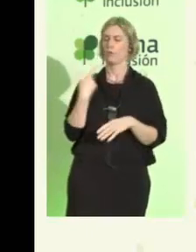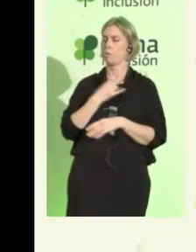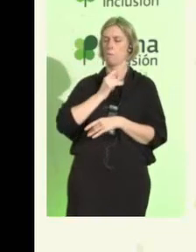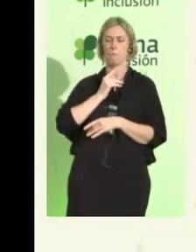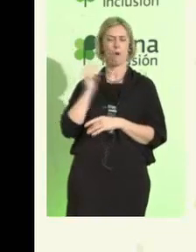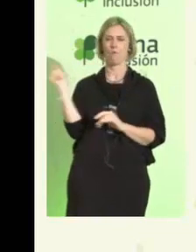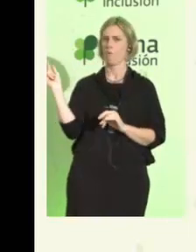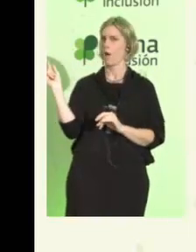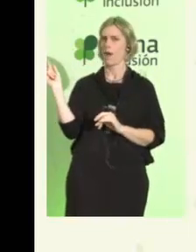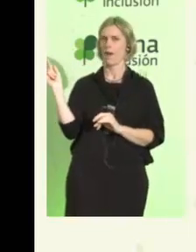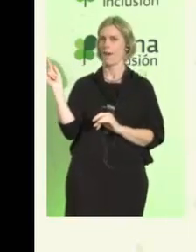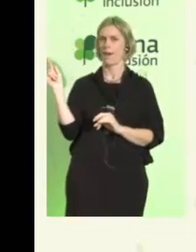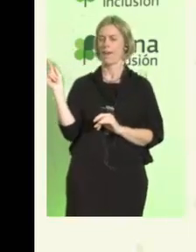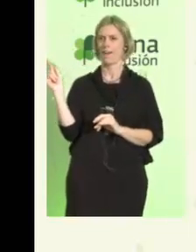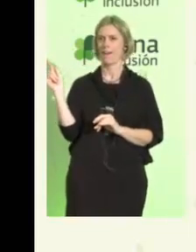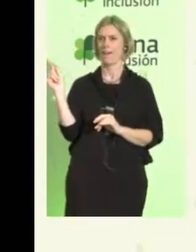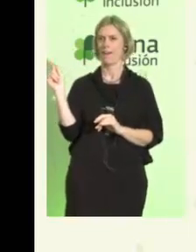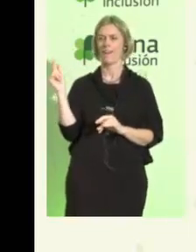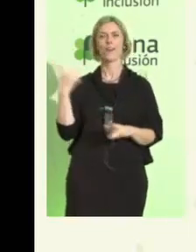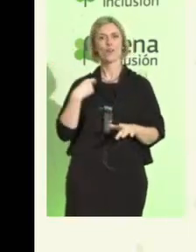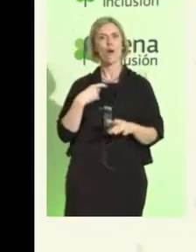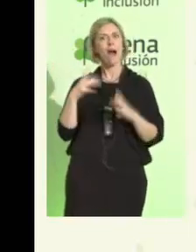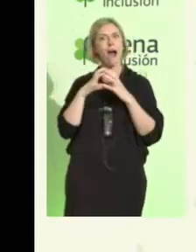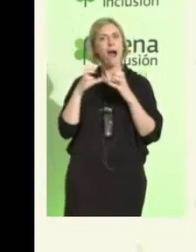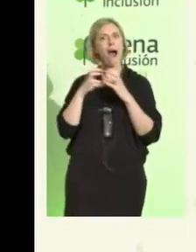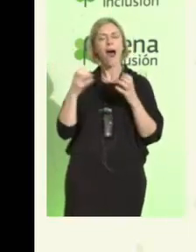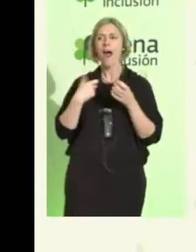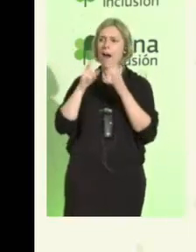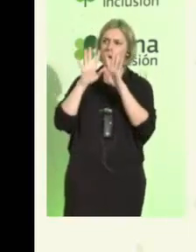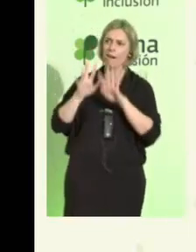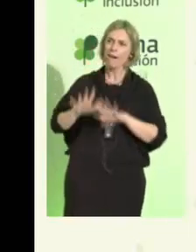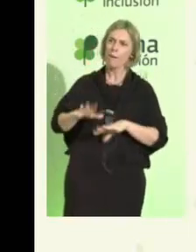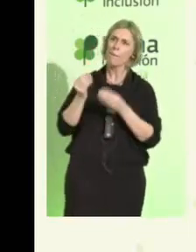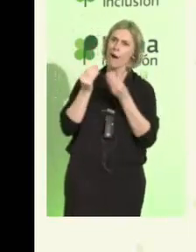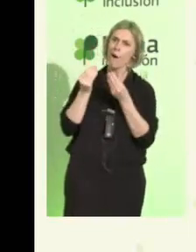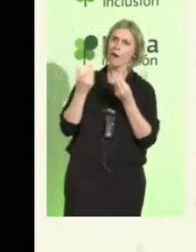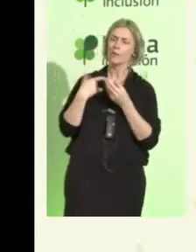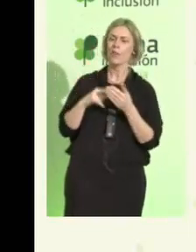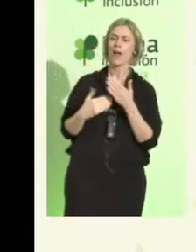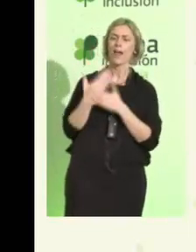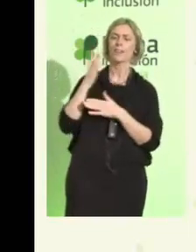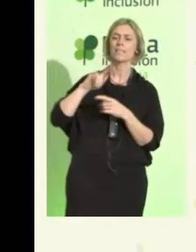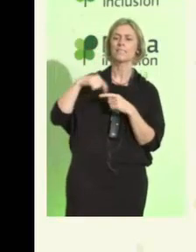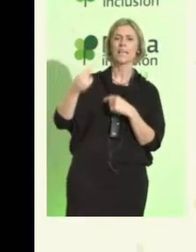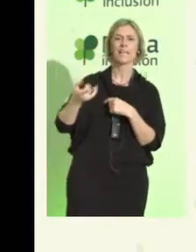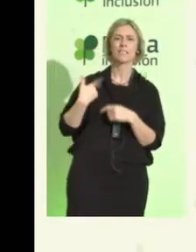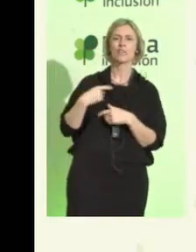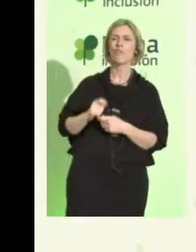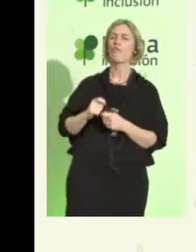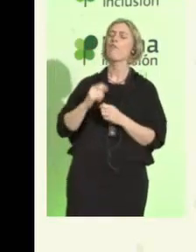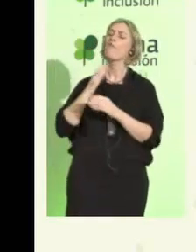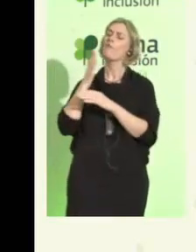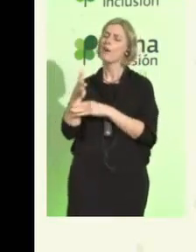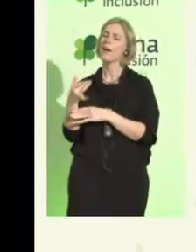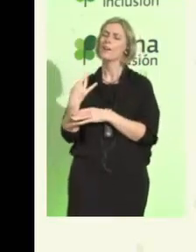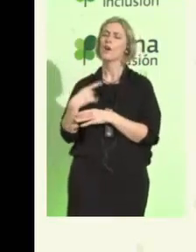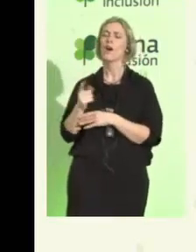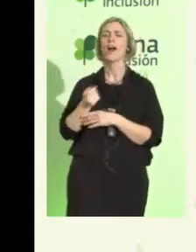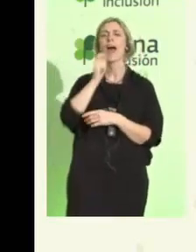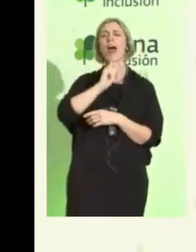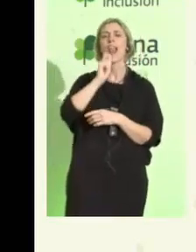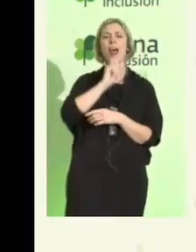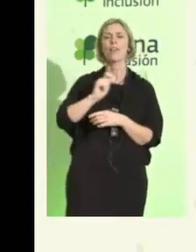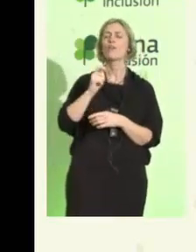Y tengo que admitir que me quedé con ganas de conocerla mejor. Entonces volví al siguiente y le llevé helado. Y me dijo más o menos lo